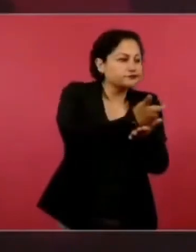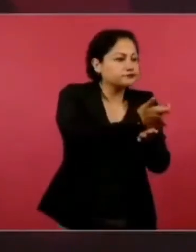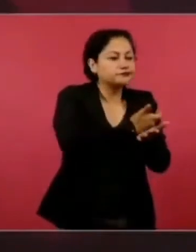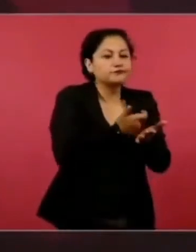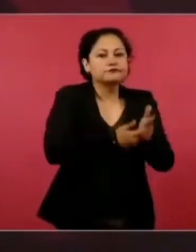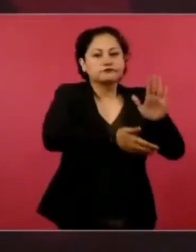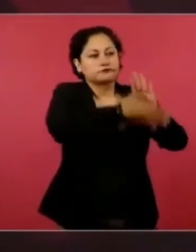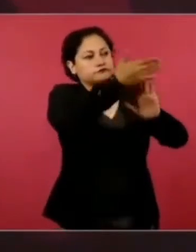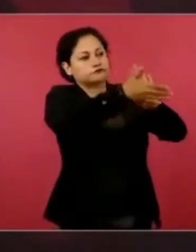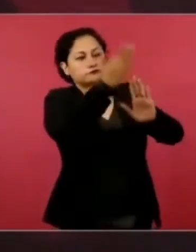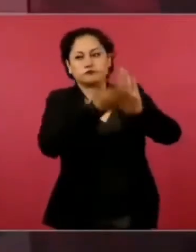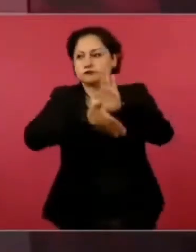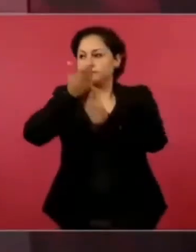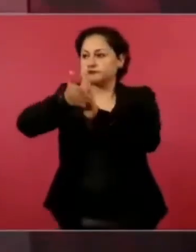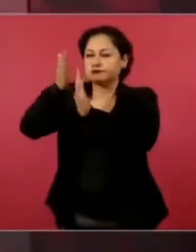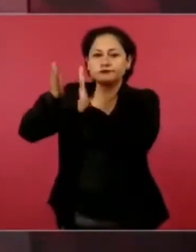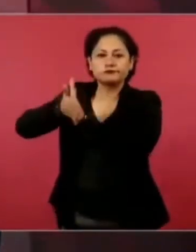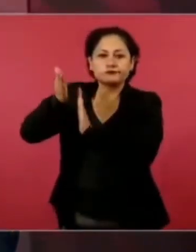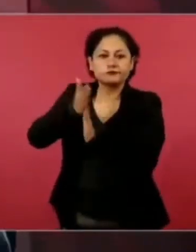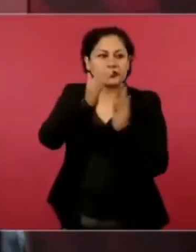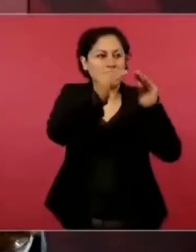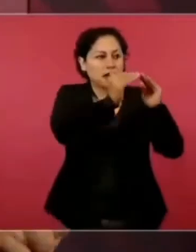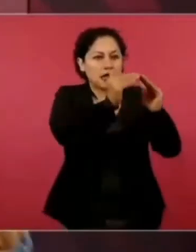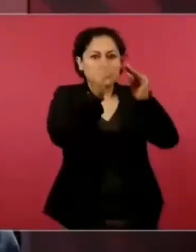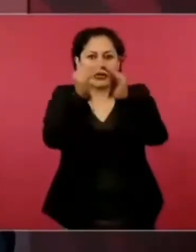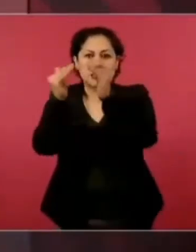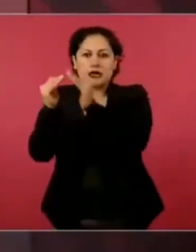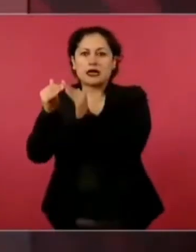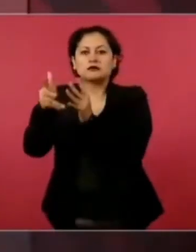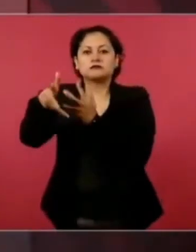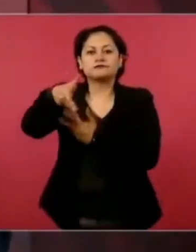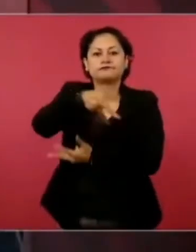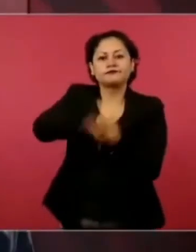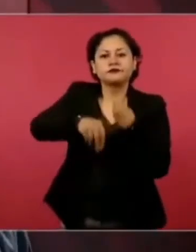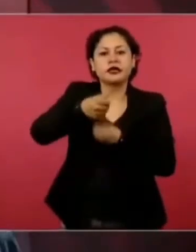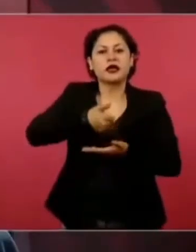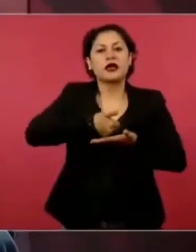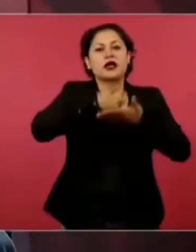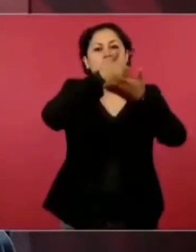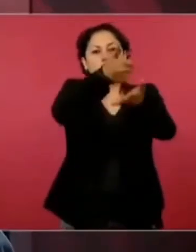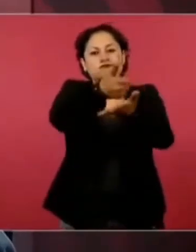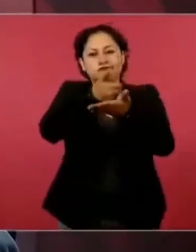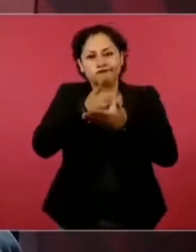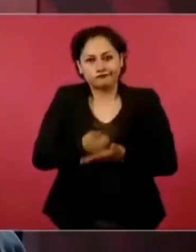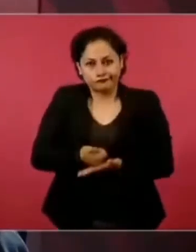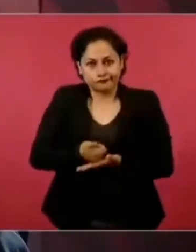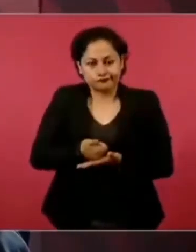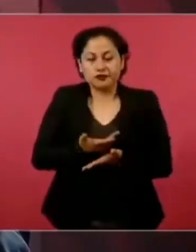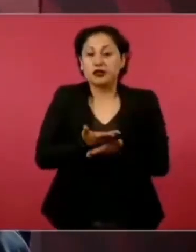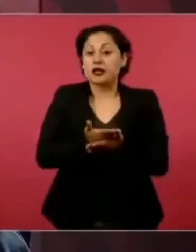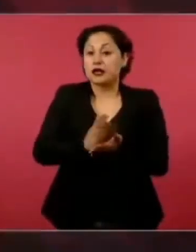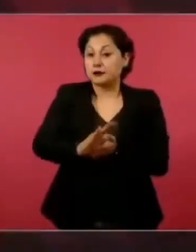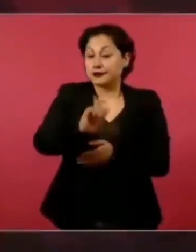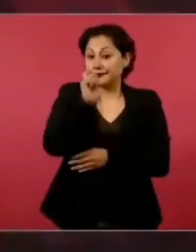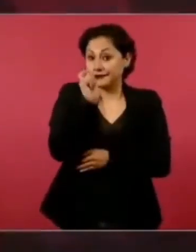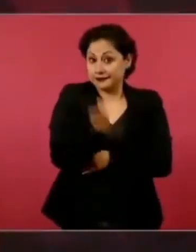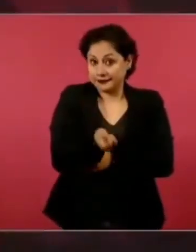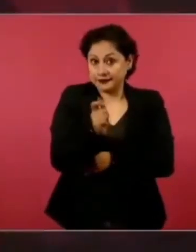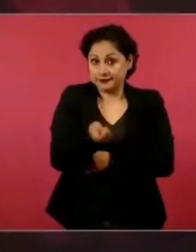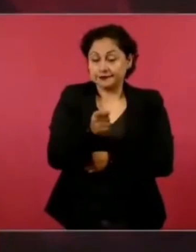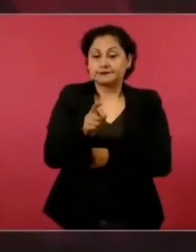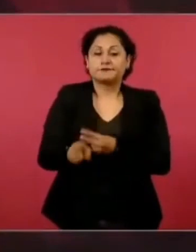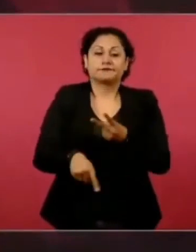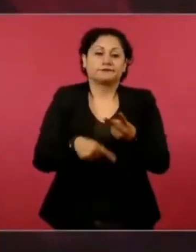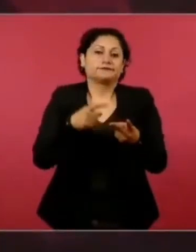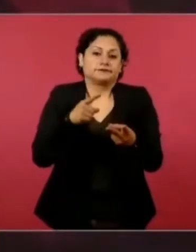Por un lado eso, y lo otro que nos ayuda mucho, bueno, es la inversión